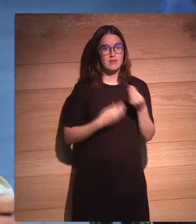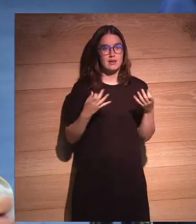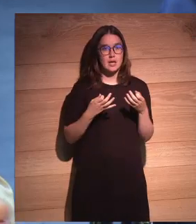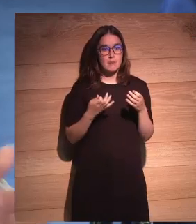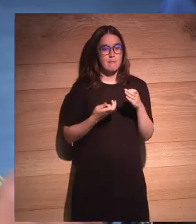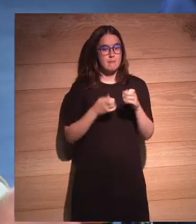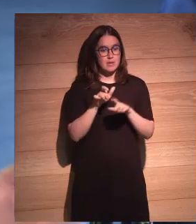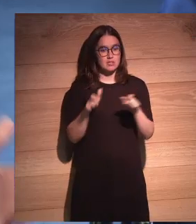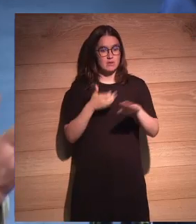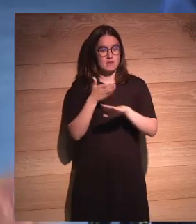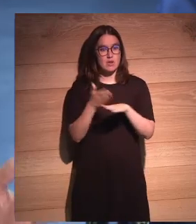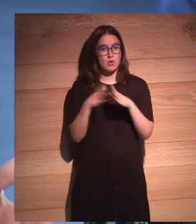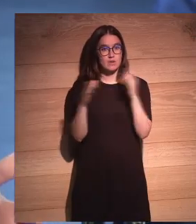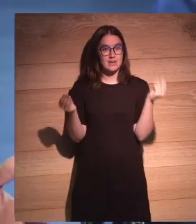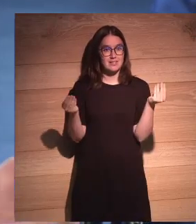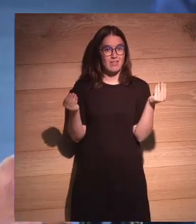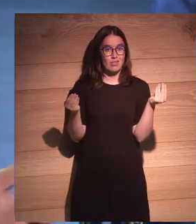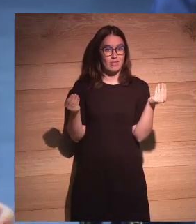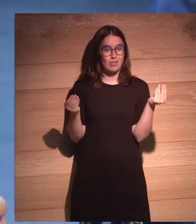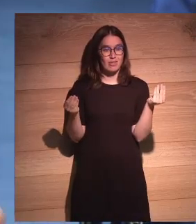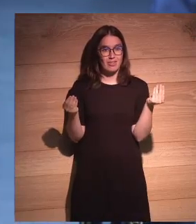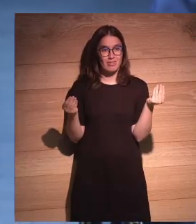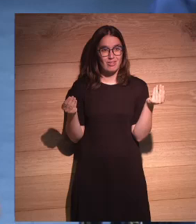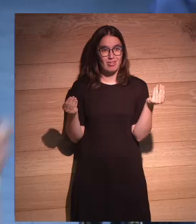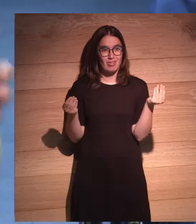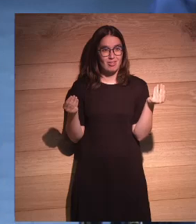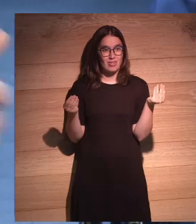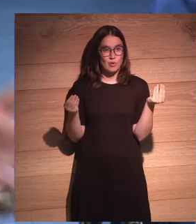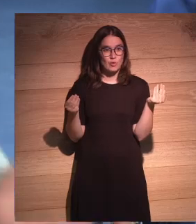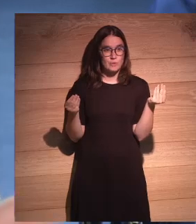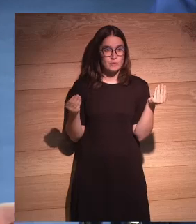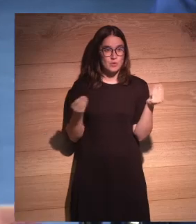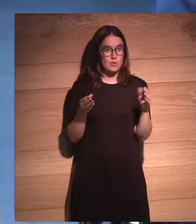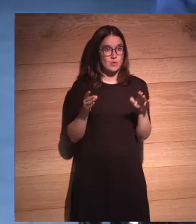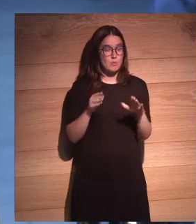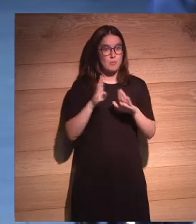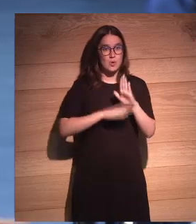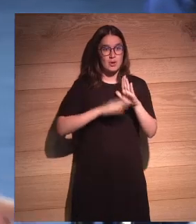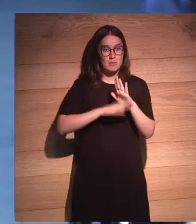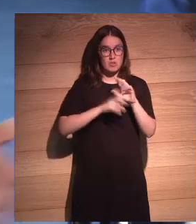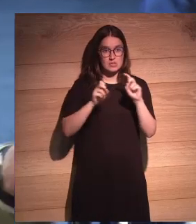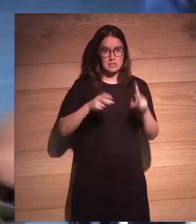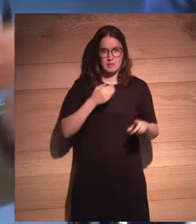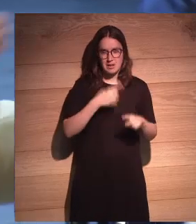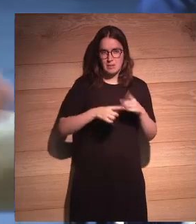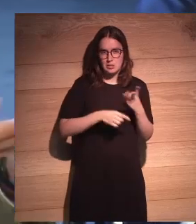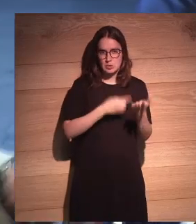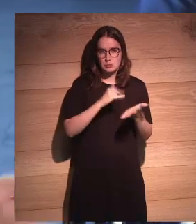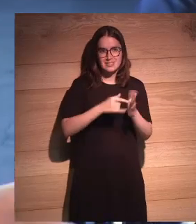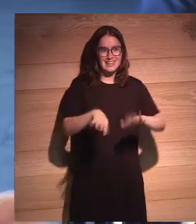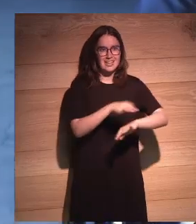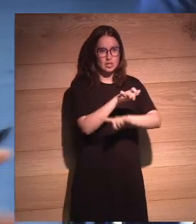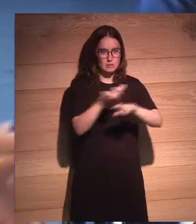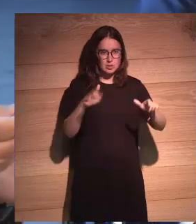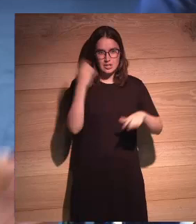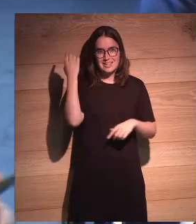gente a la universidad sin haber tenido pues lo que es un tipo de dato de programación, elementos. Los ingenieros y toda esta